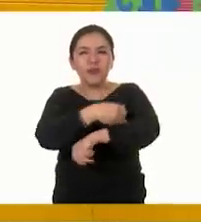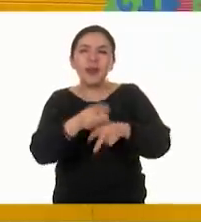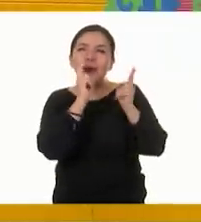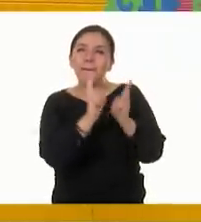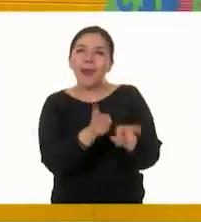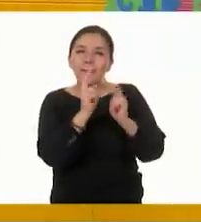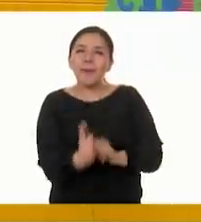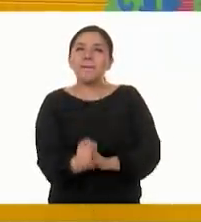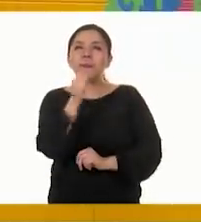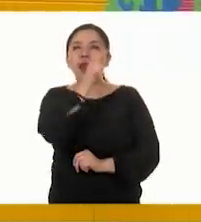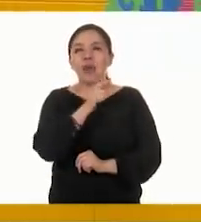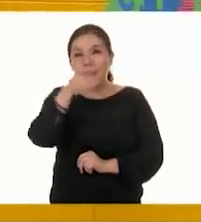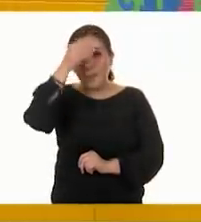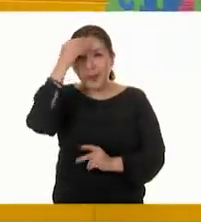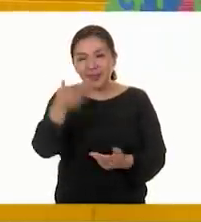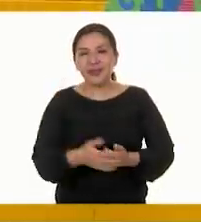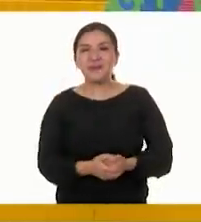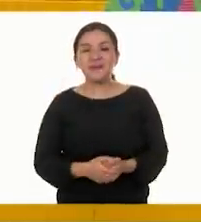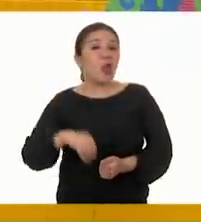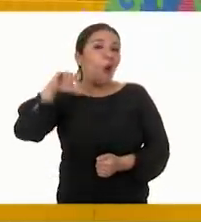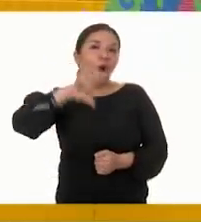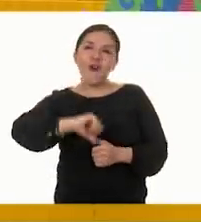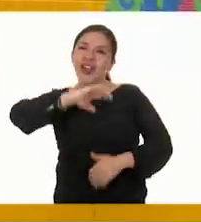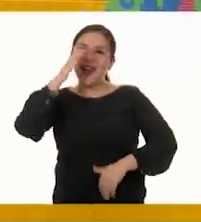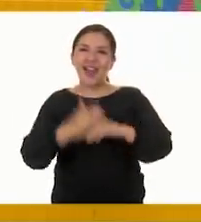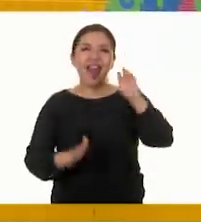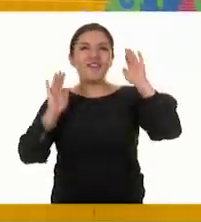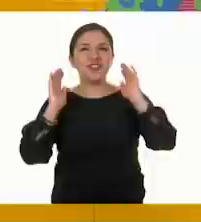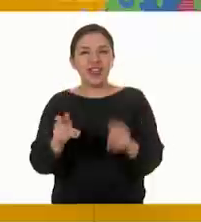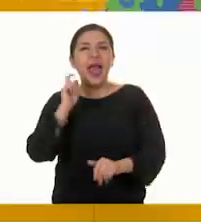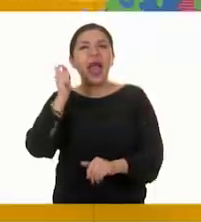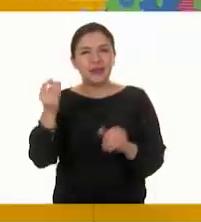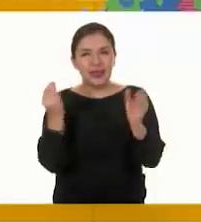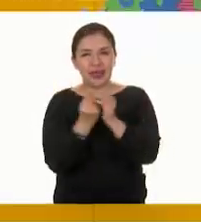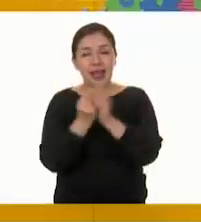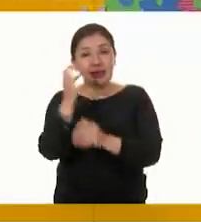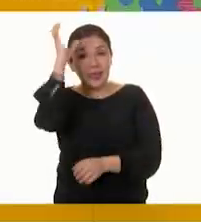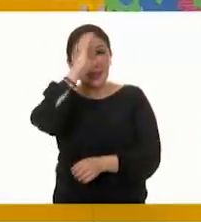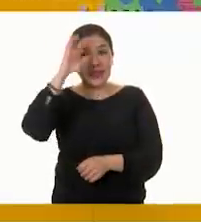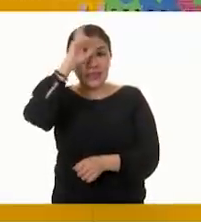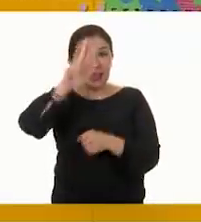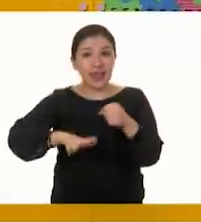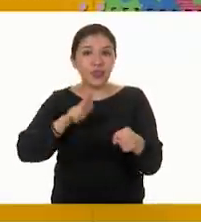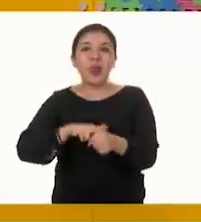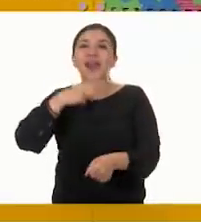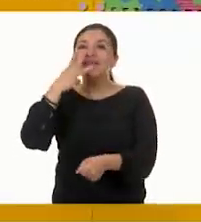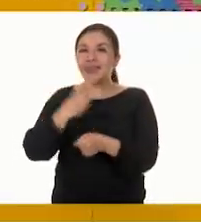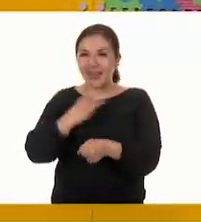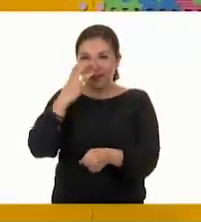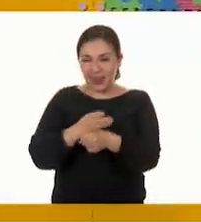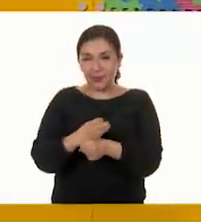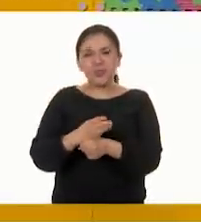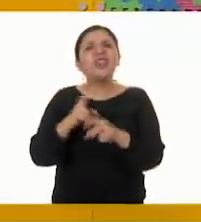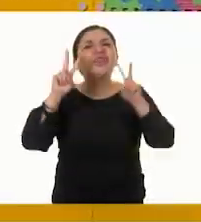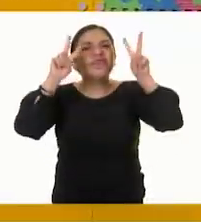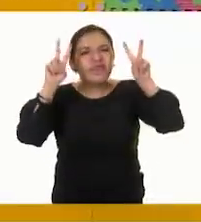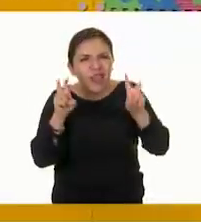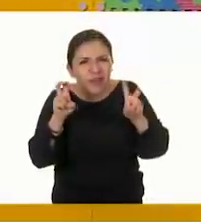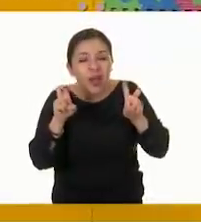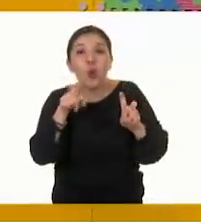con tu familia en tu lengua materna. Por hoy, hemos terminado con la clase de Ciencias Naturales de tercero de primaria. El tema